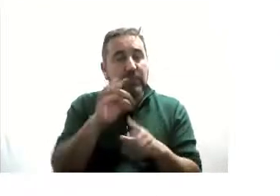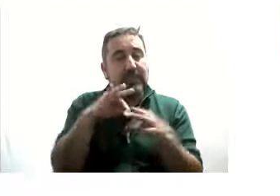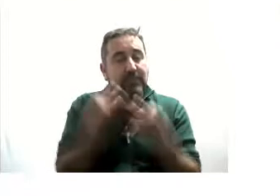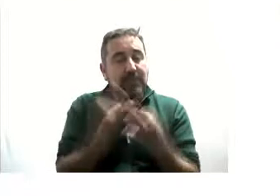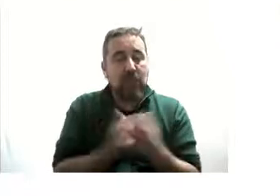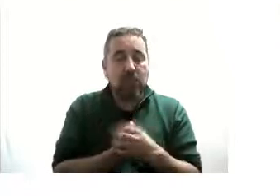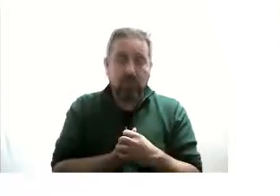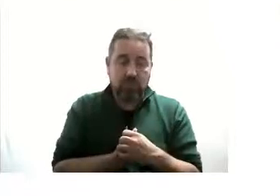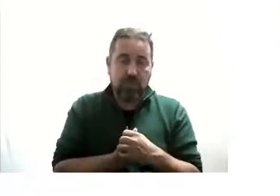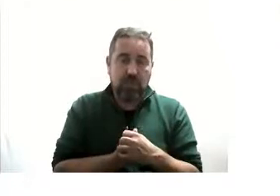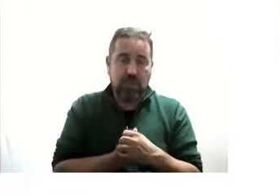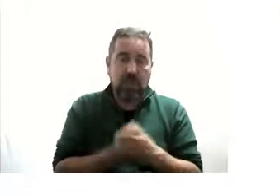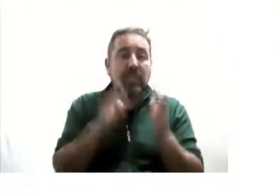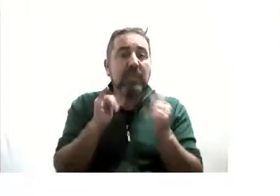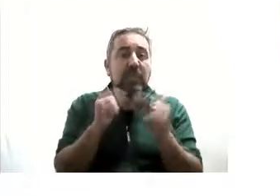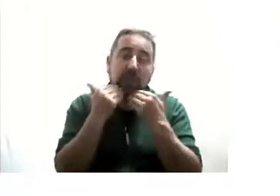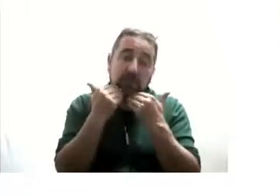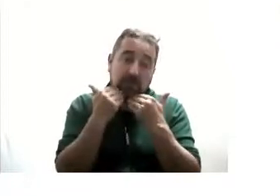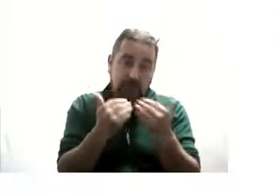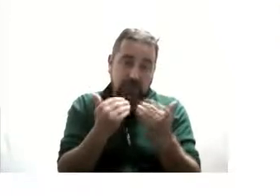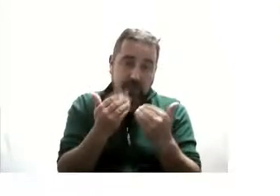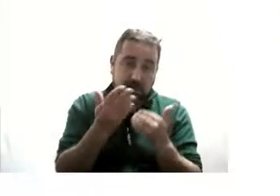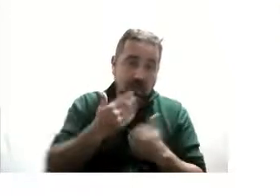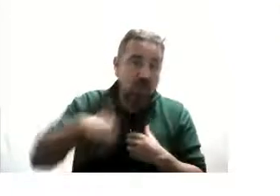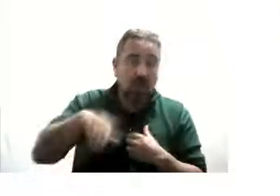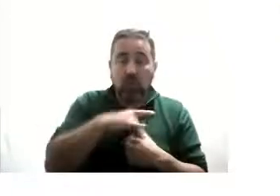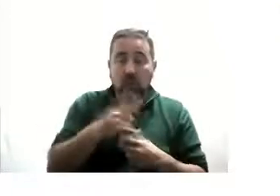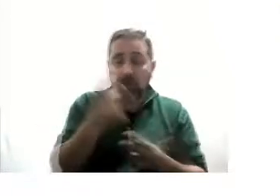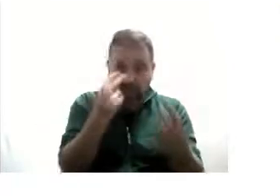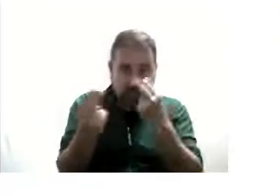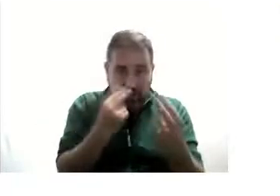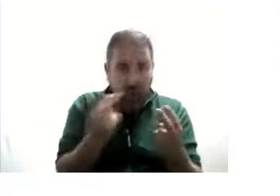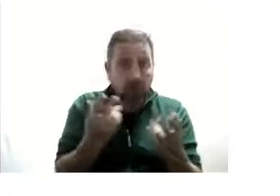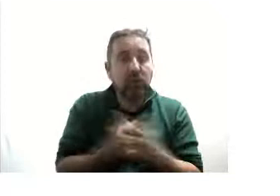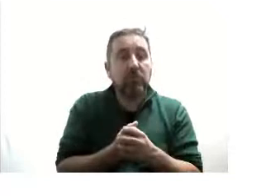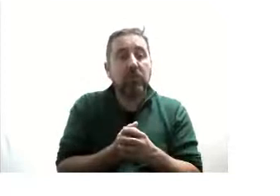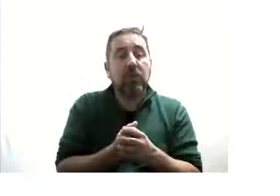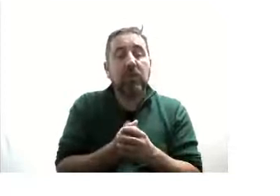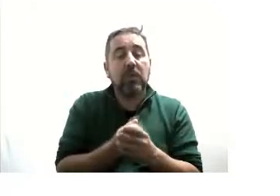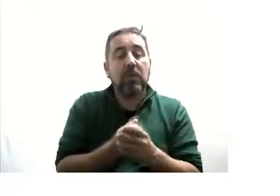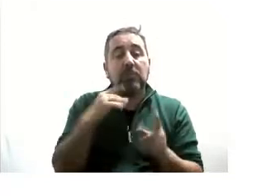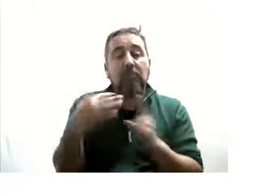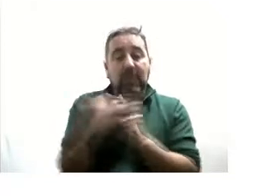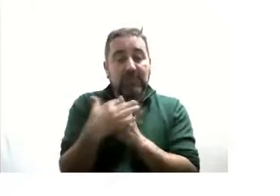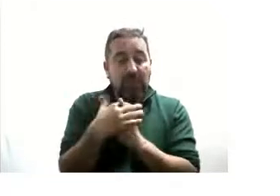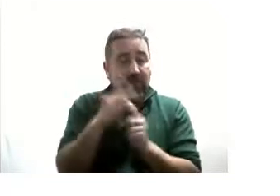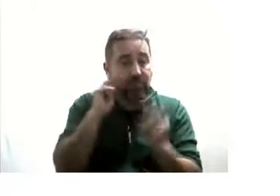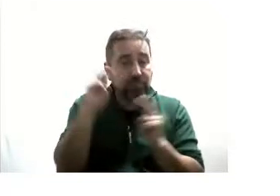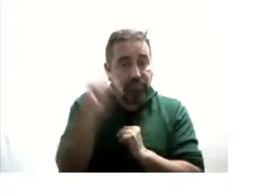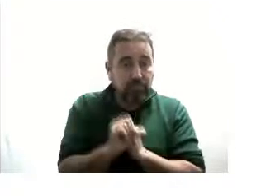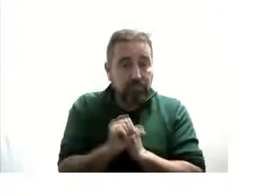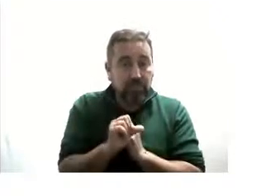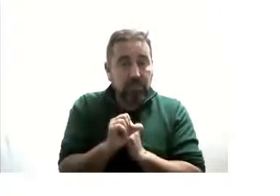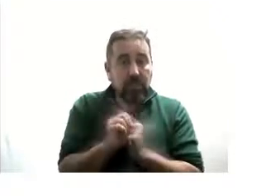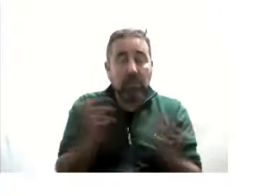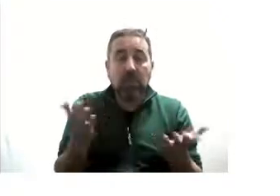seminario y agradeciendo a todos vuestra atención, vuestra asistencia y